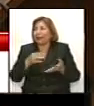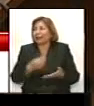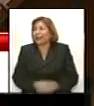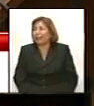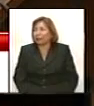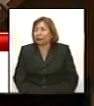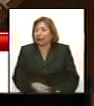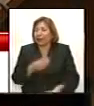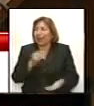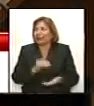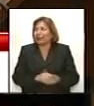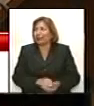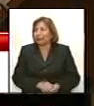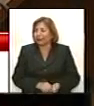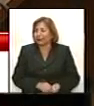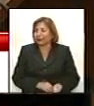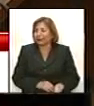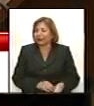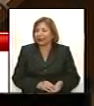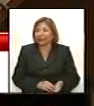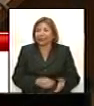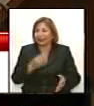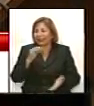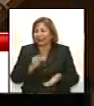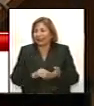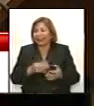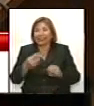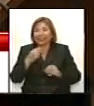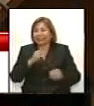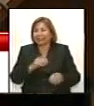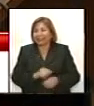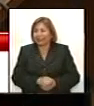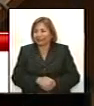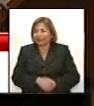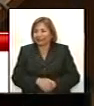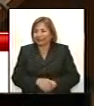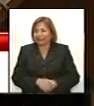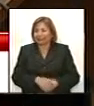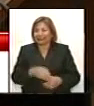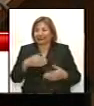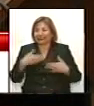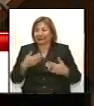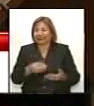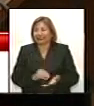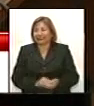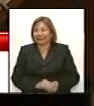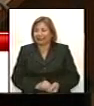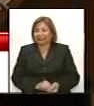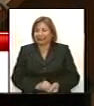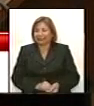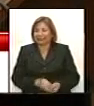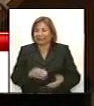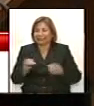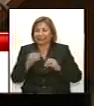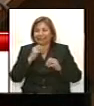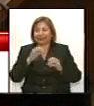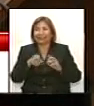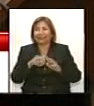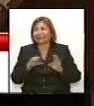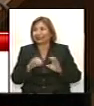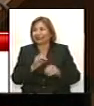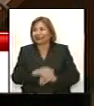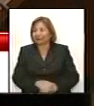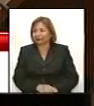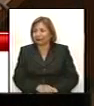telecomunicaciones. Este protocolo secreto fue demandado por una acción de habeas data, por el equipo nuestro, para poder tener acceso, y el juez dijo que debería